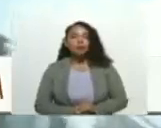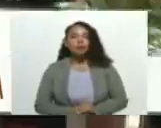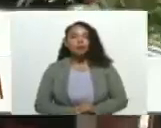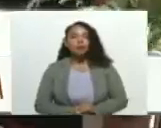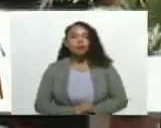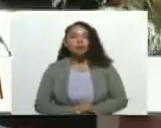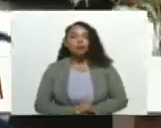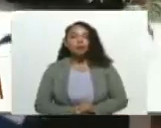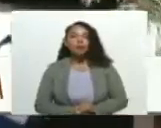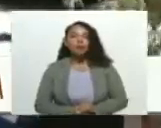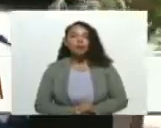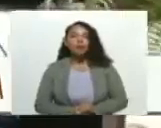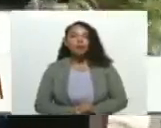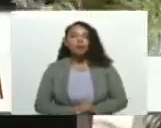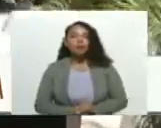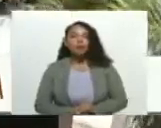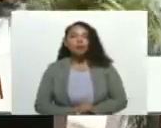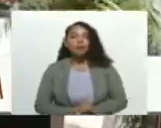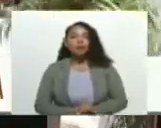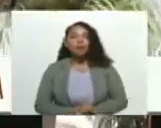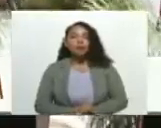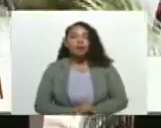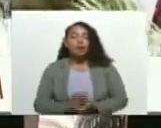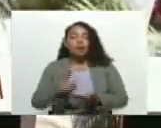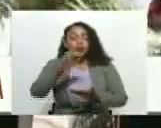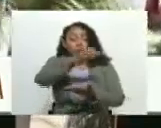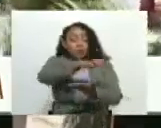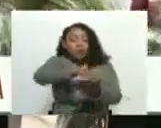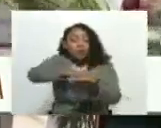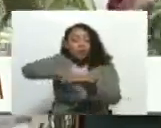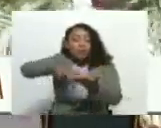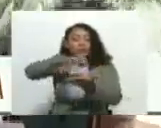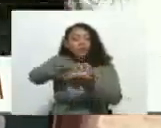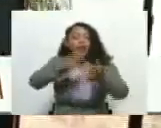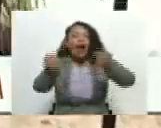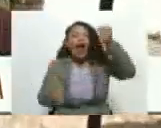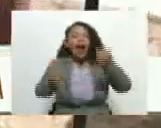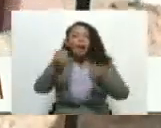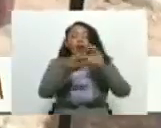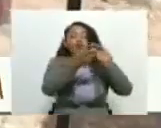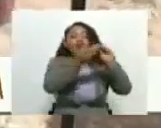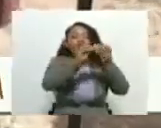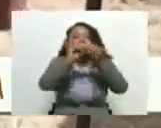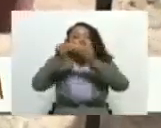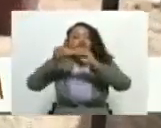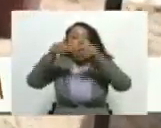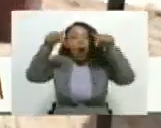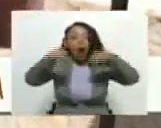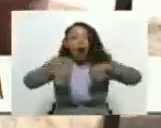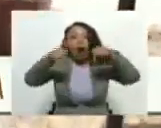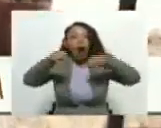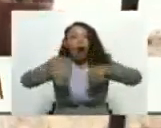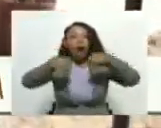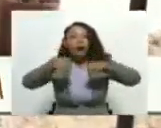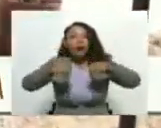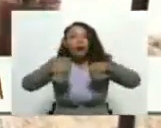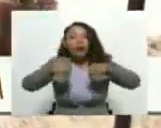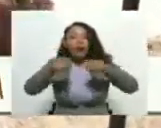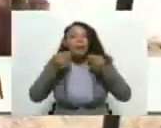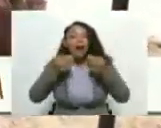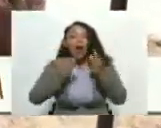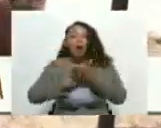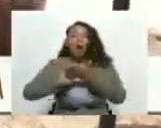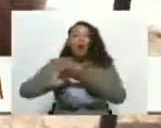Sí, doctora, bueno, efectivamente los tractores que se van a ensamblar también en Irán Tractor, un mecanismo para ir recuperando